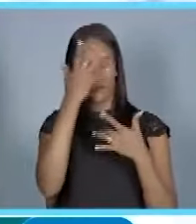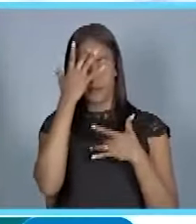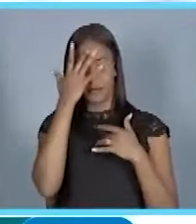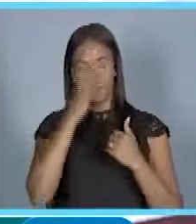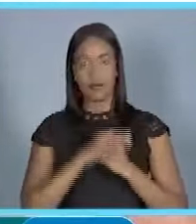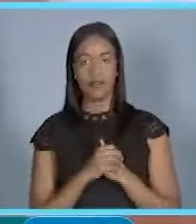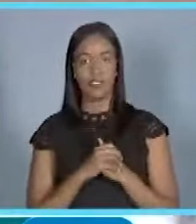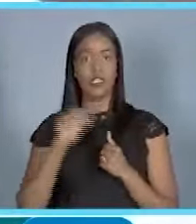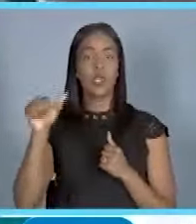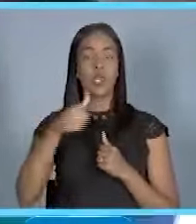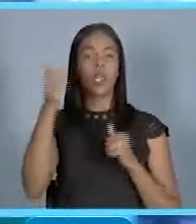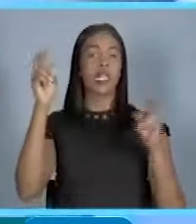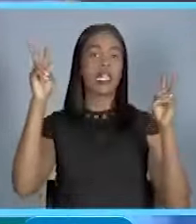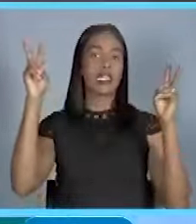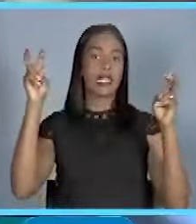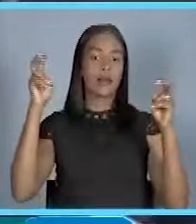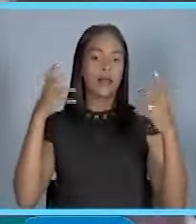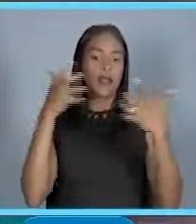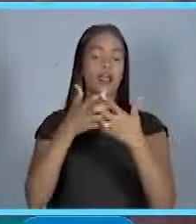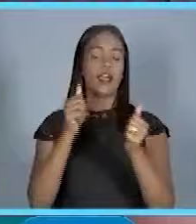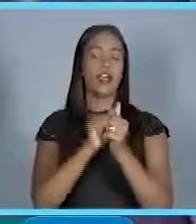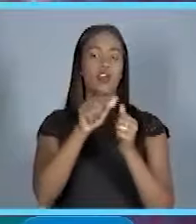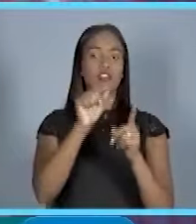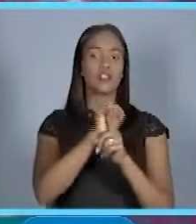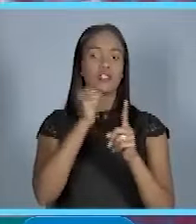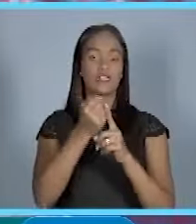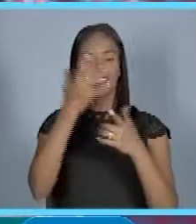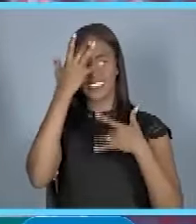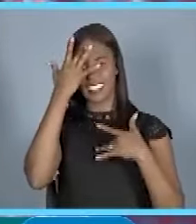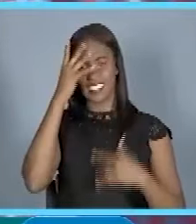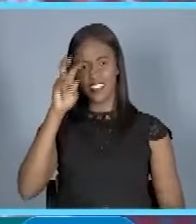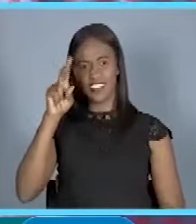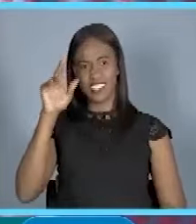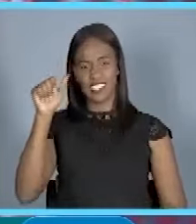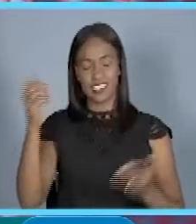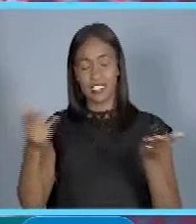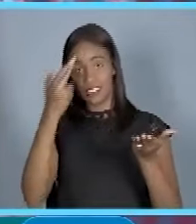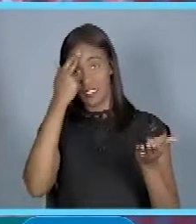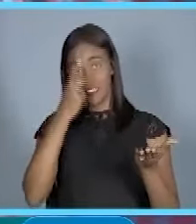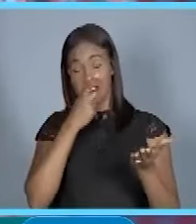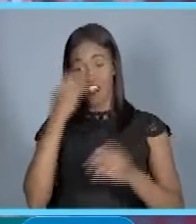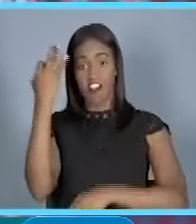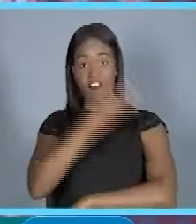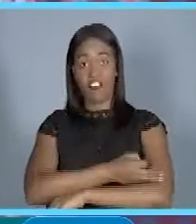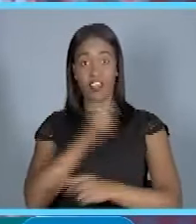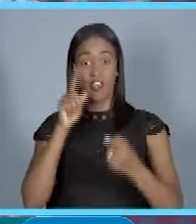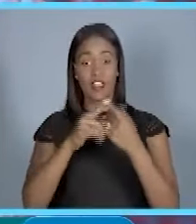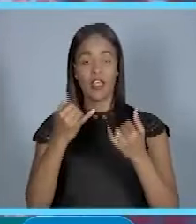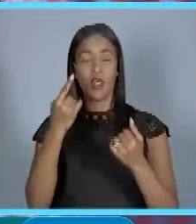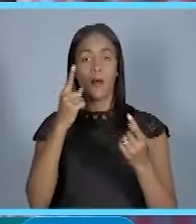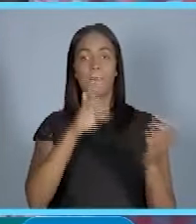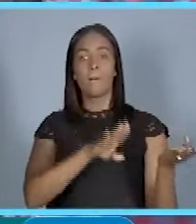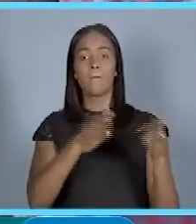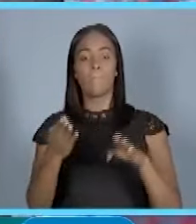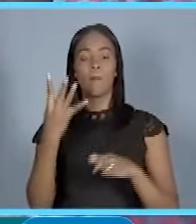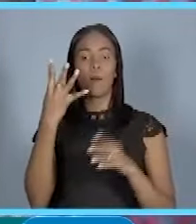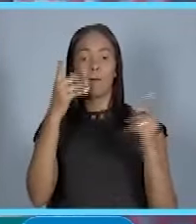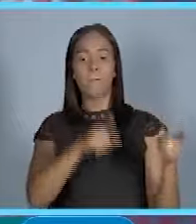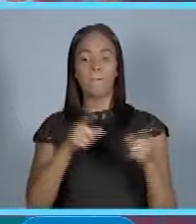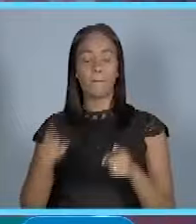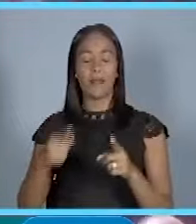virus. Otro tema abordado giró en torno a la situación de la difteria en el país, que a la fecha registra un deceso y cuatro casos